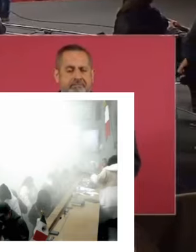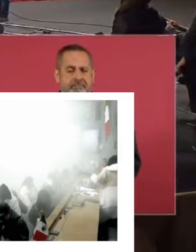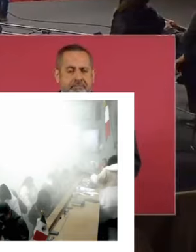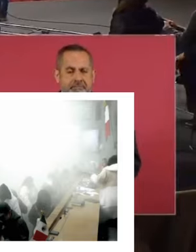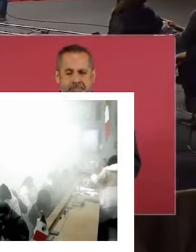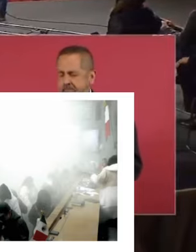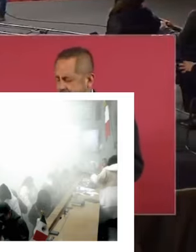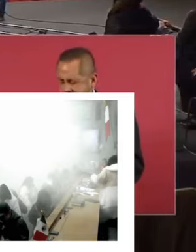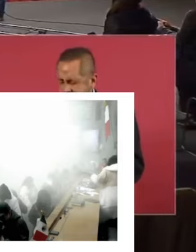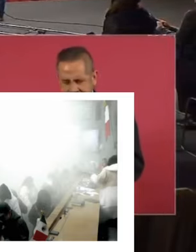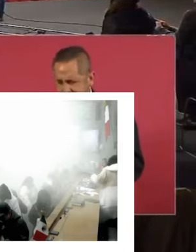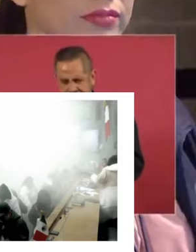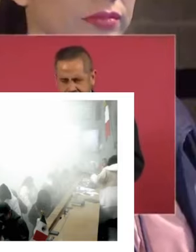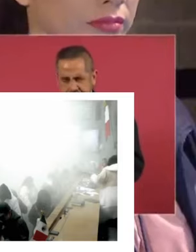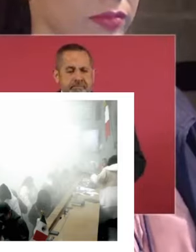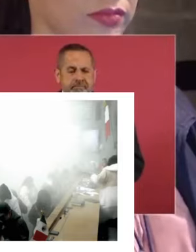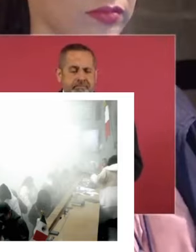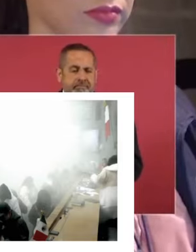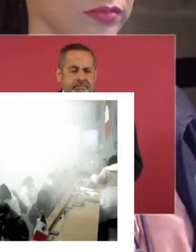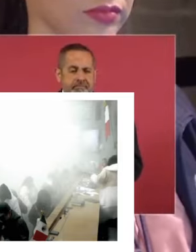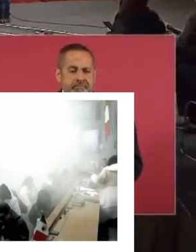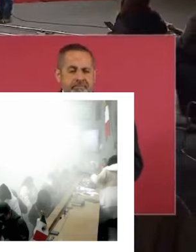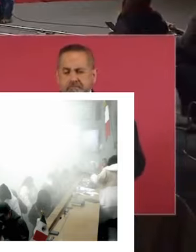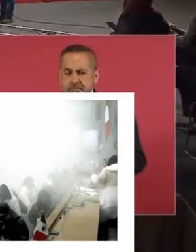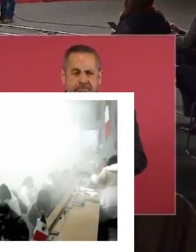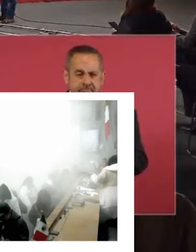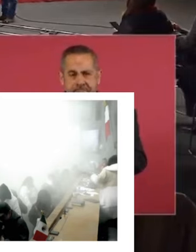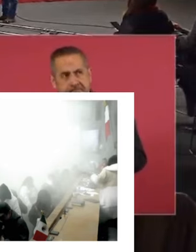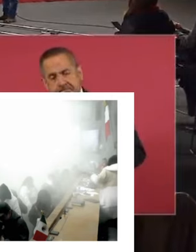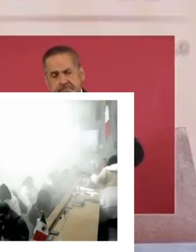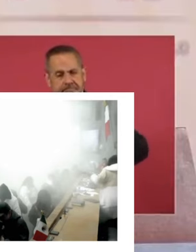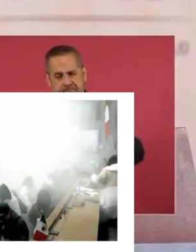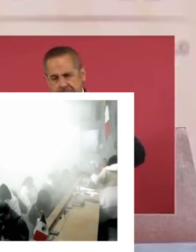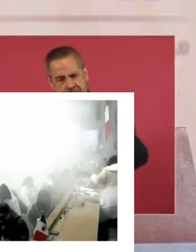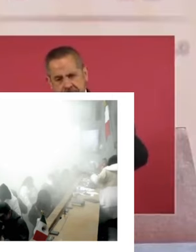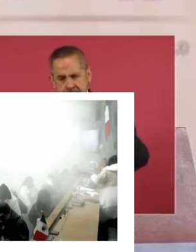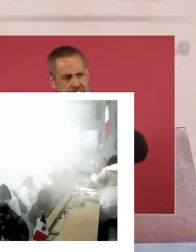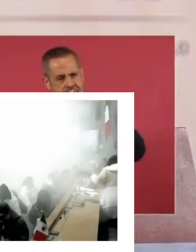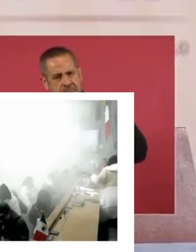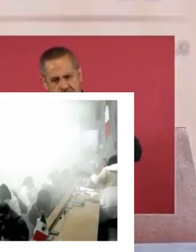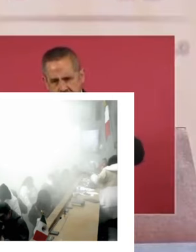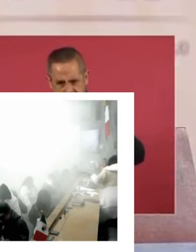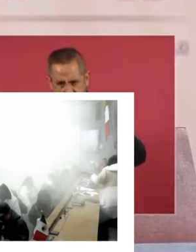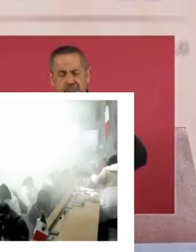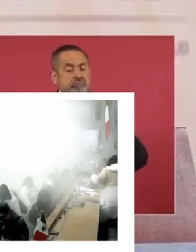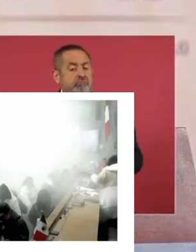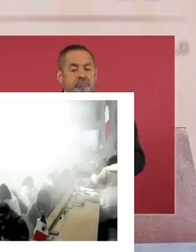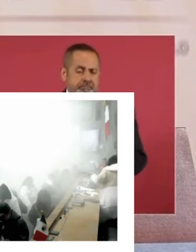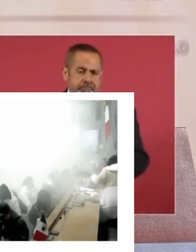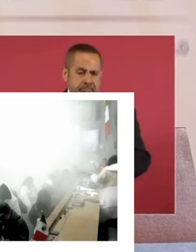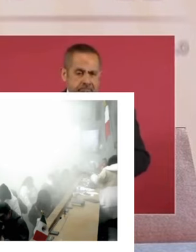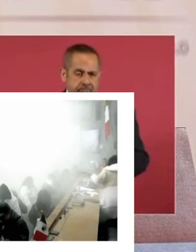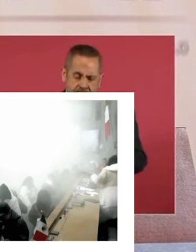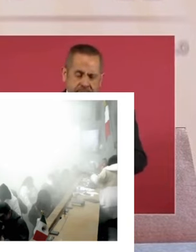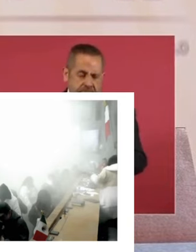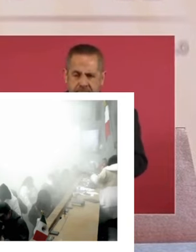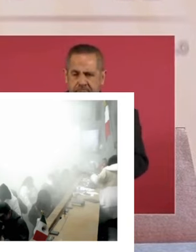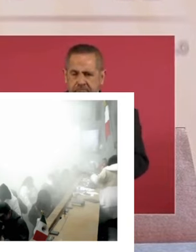para una No. Primero que se busque el diálogo allá entre las partes. Luego que se acuda a las instancias que